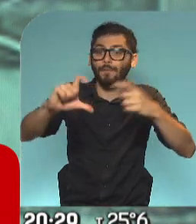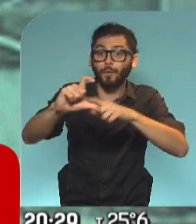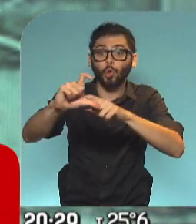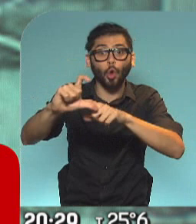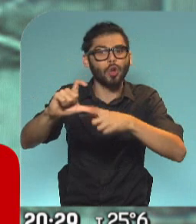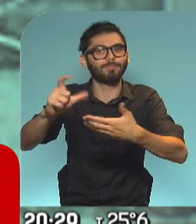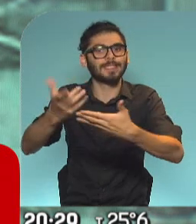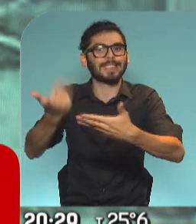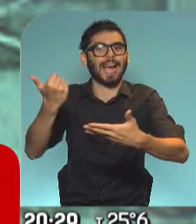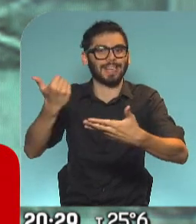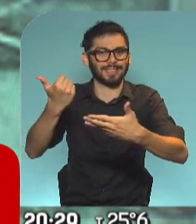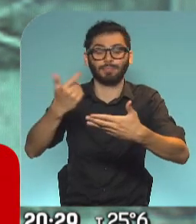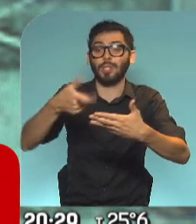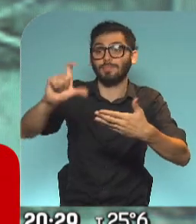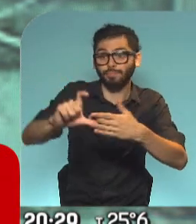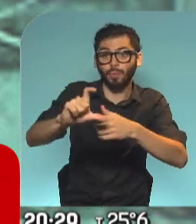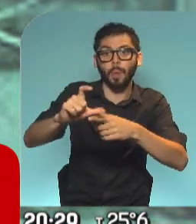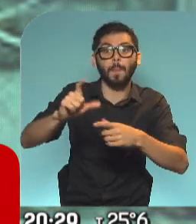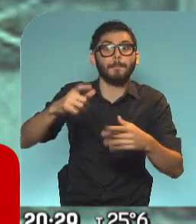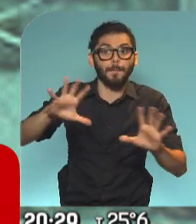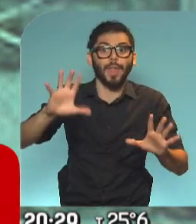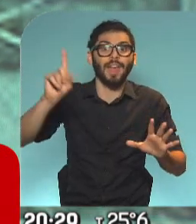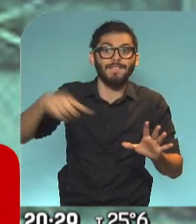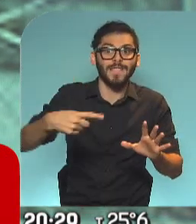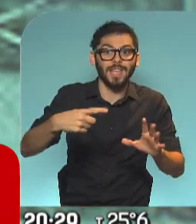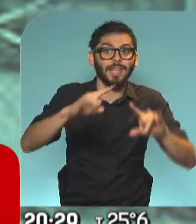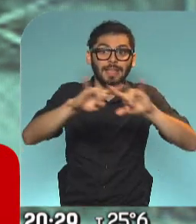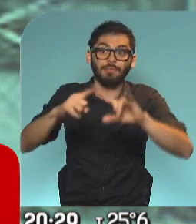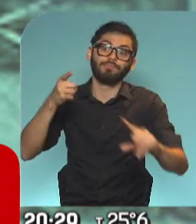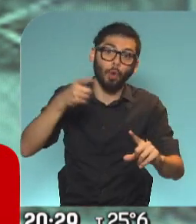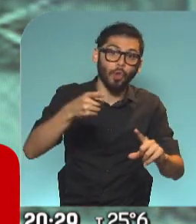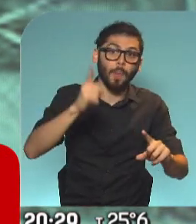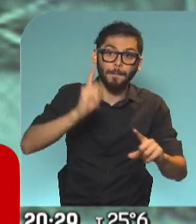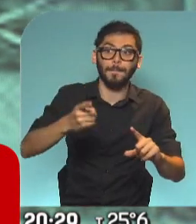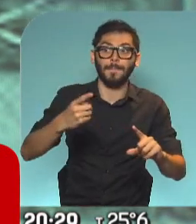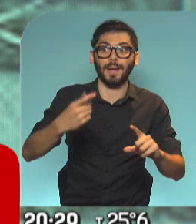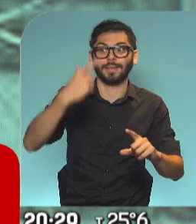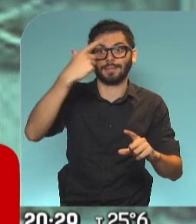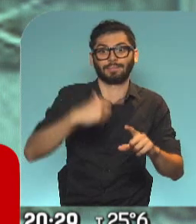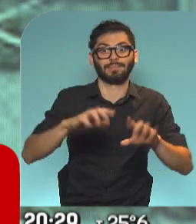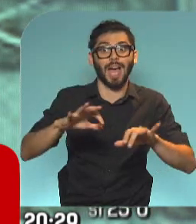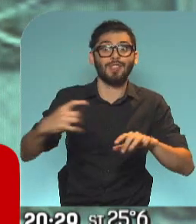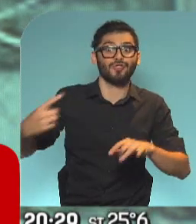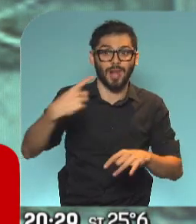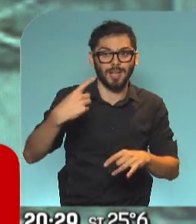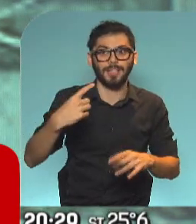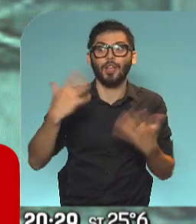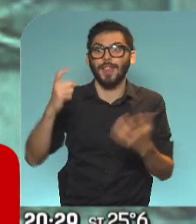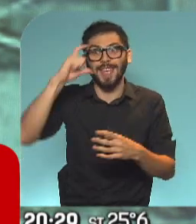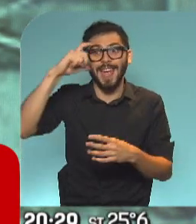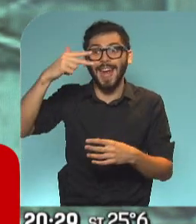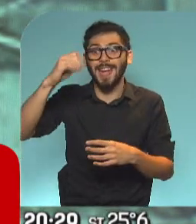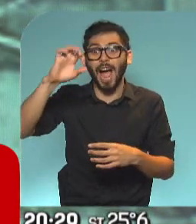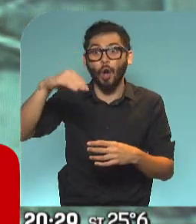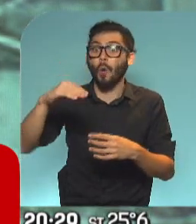foto podría generar una acción de daños y perjuicios contra el portal, pero también contra los buscadores. Y advierte al ENACOM para que el ENACOM